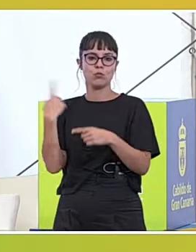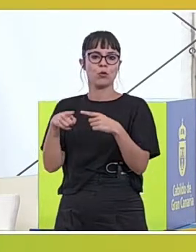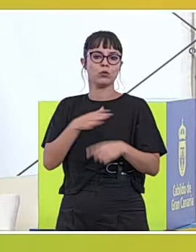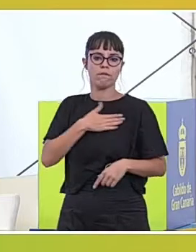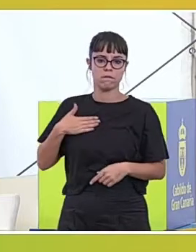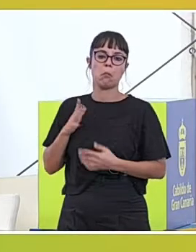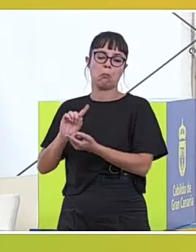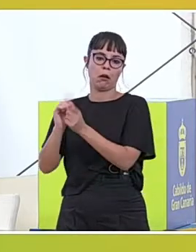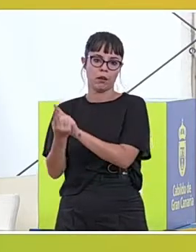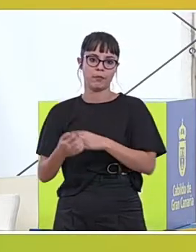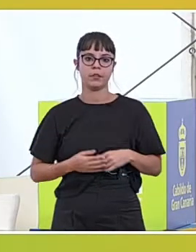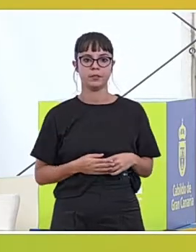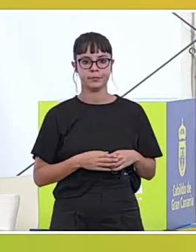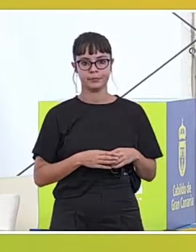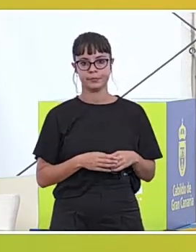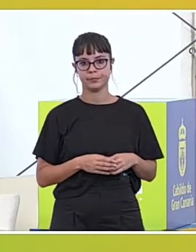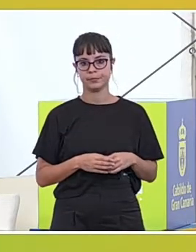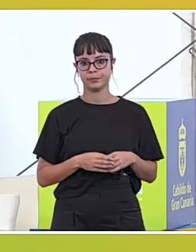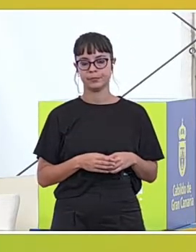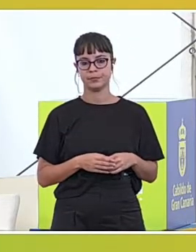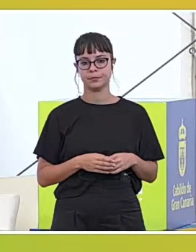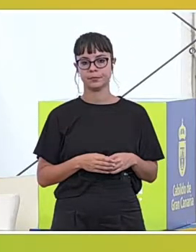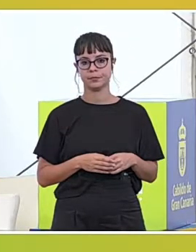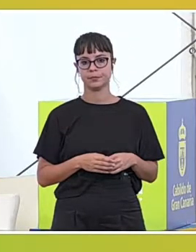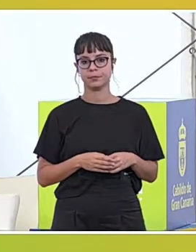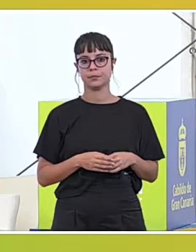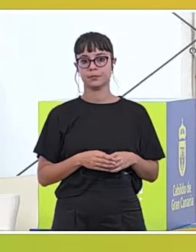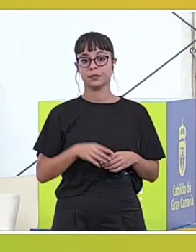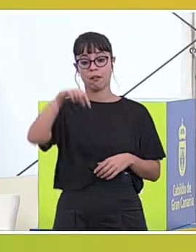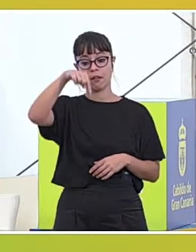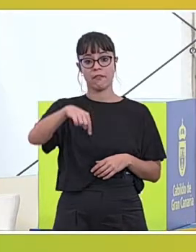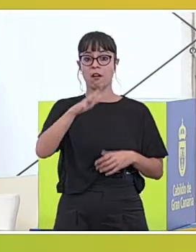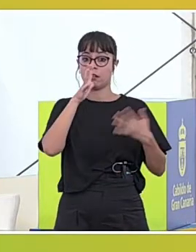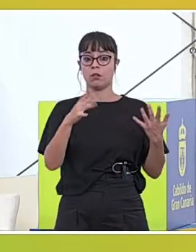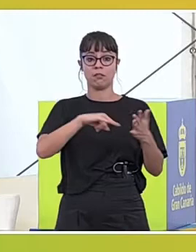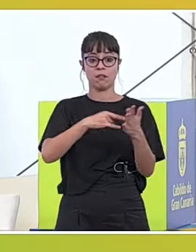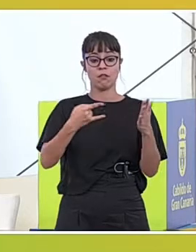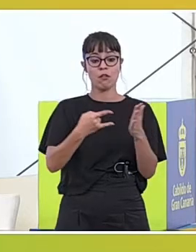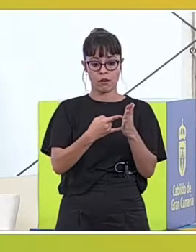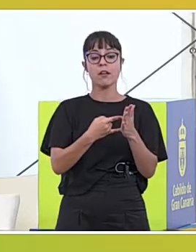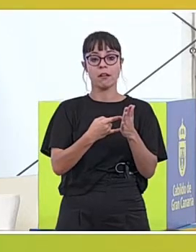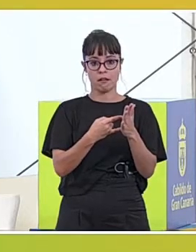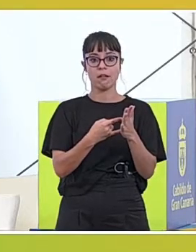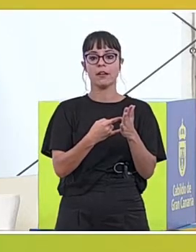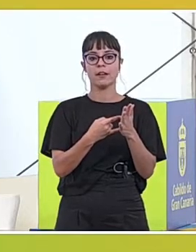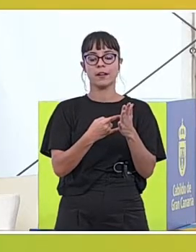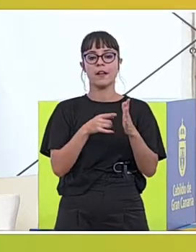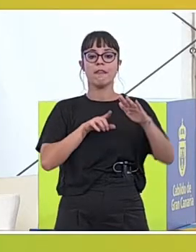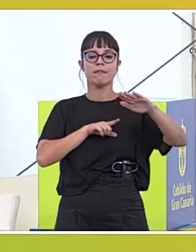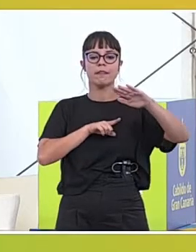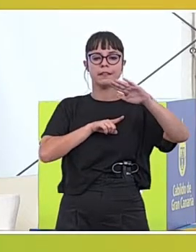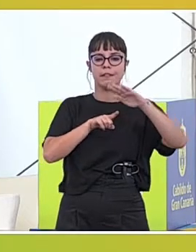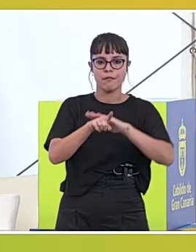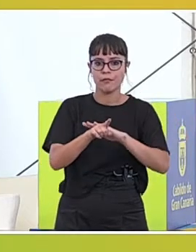varias tecnologías que están en alto desarrollo y con las que se está trabajando en diversos artículos,